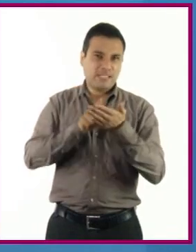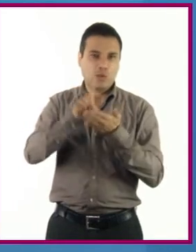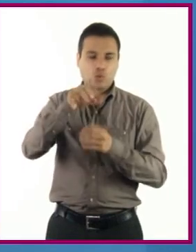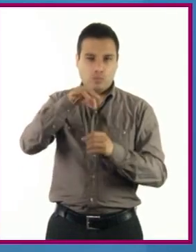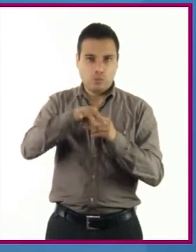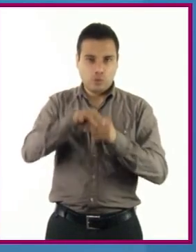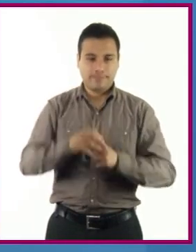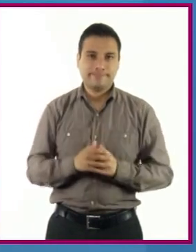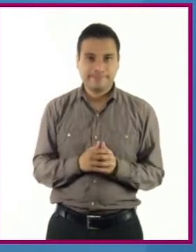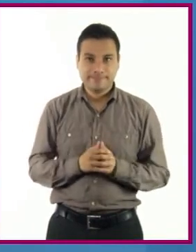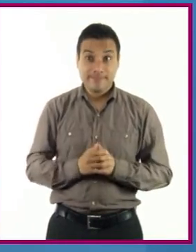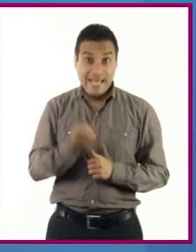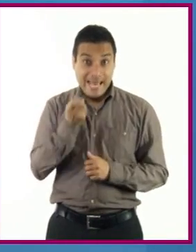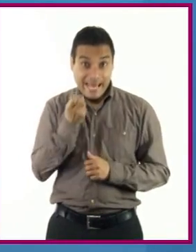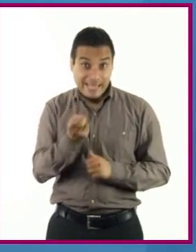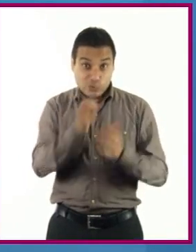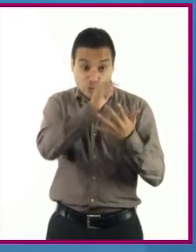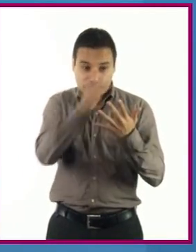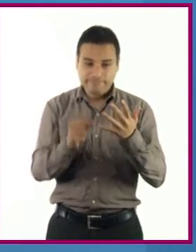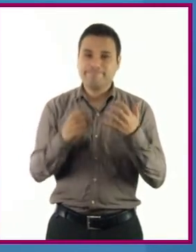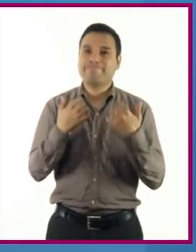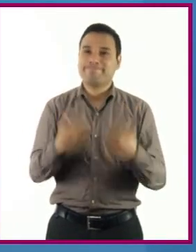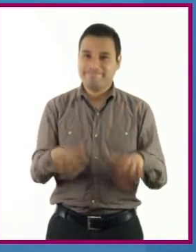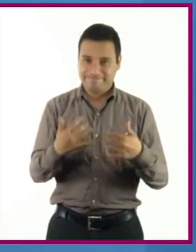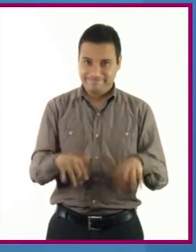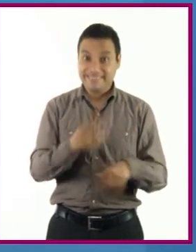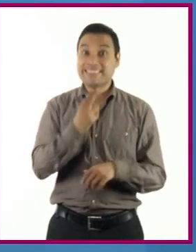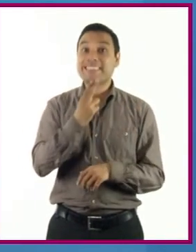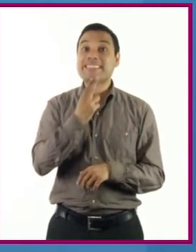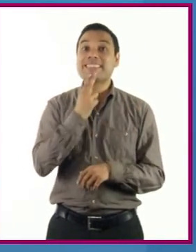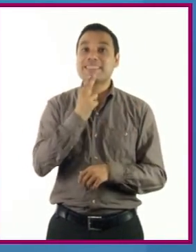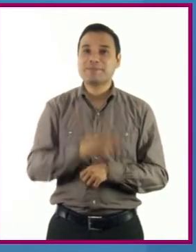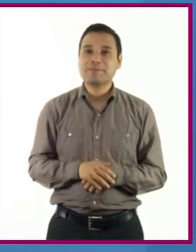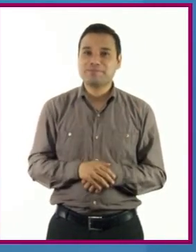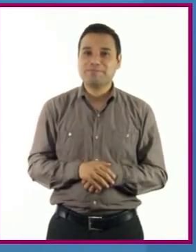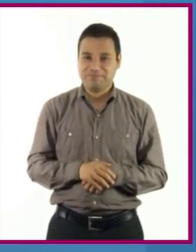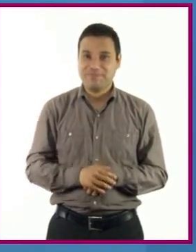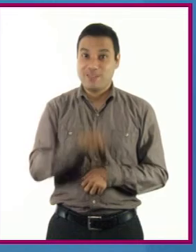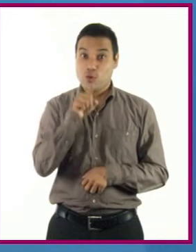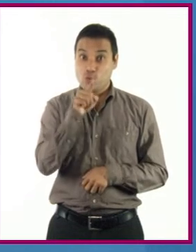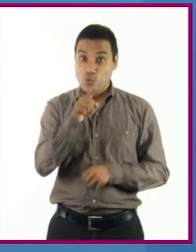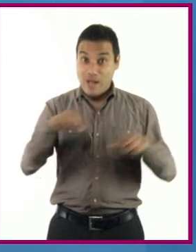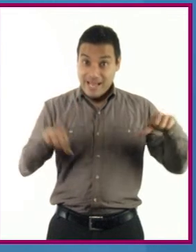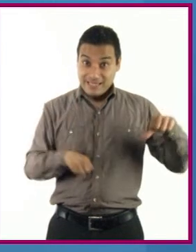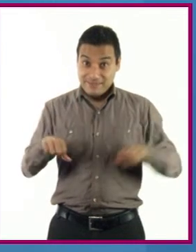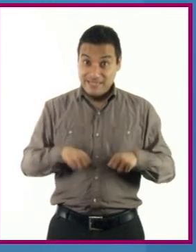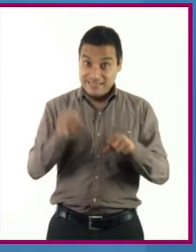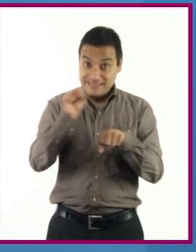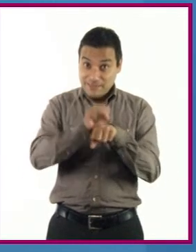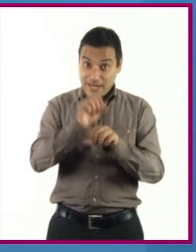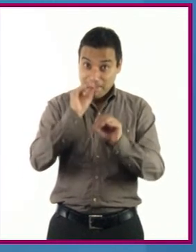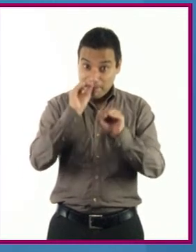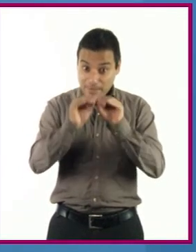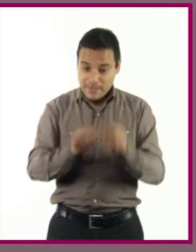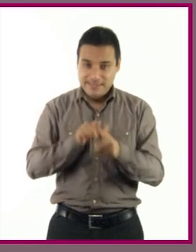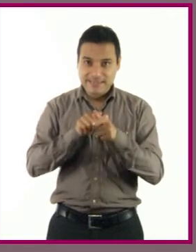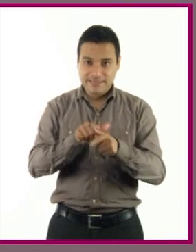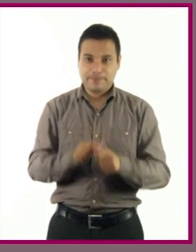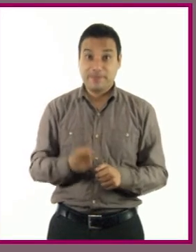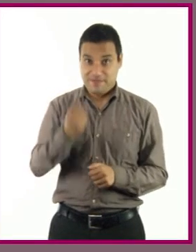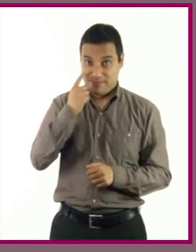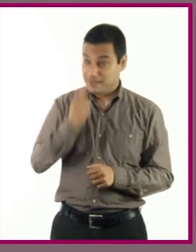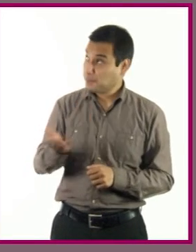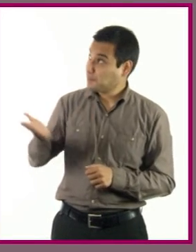Esta información les puede ser de utilidad para avanzar en el reto de la semana. En pantalla pueden observar